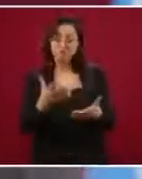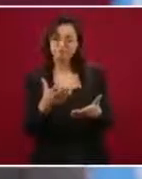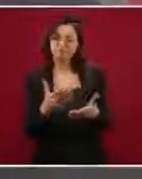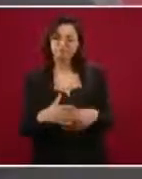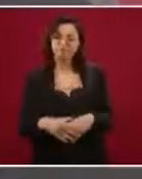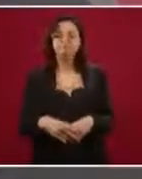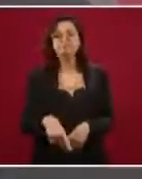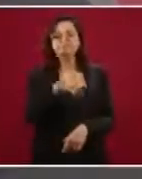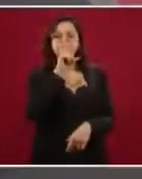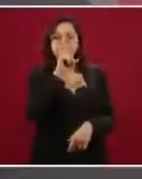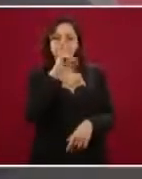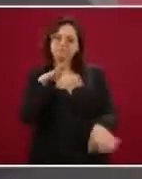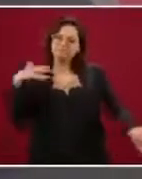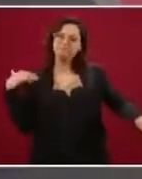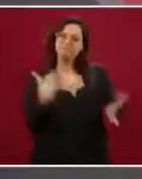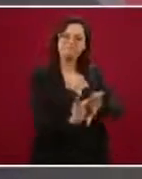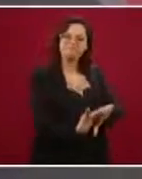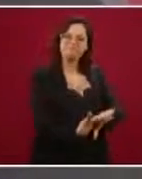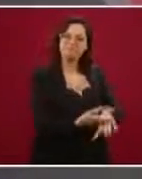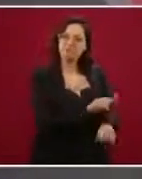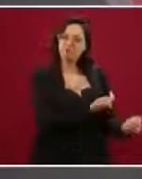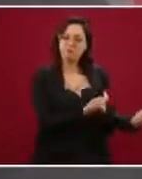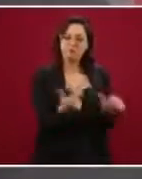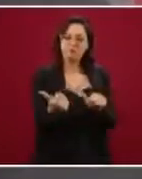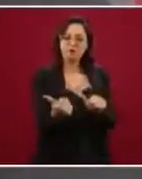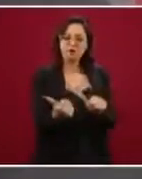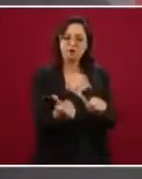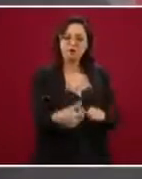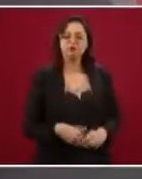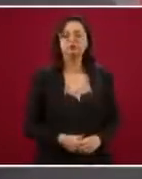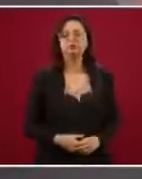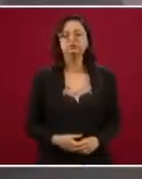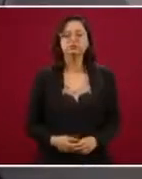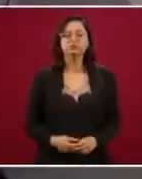los censuraban. Una vez